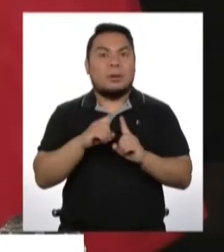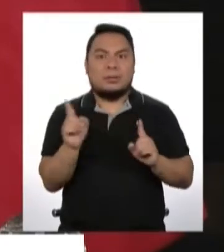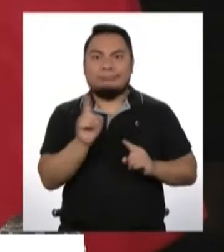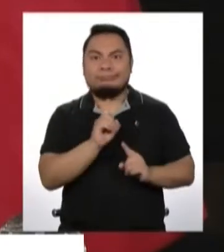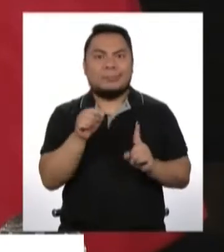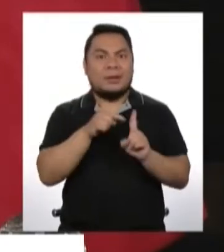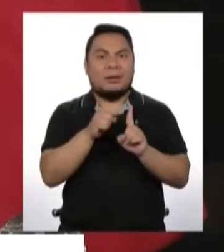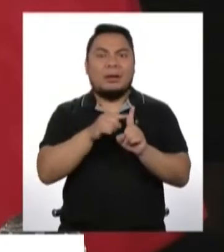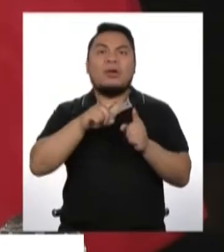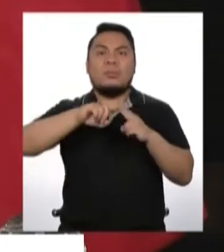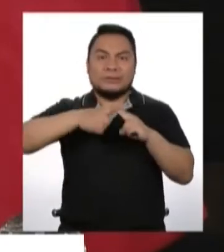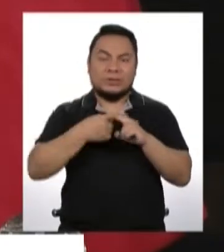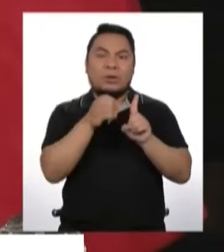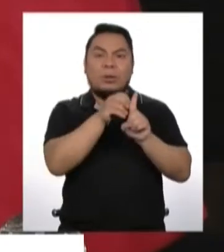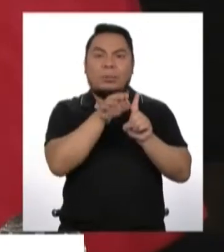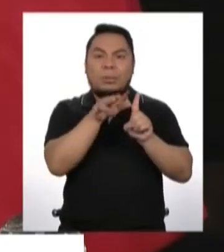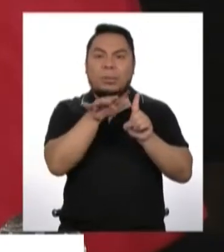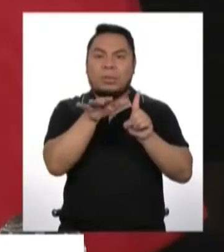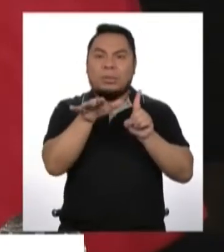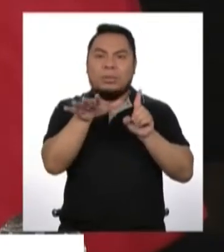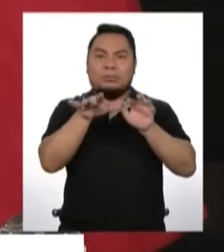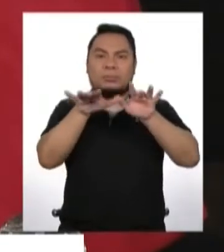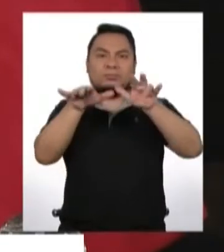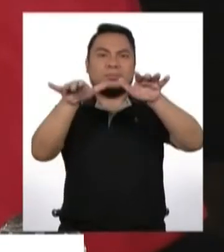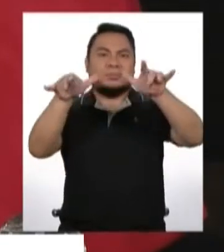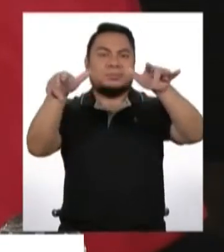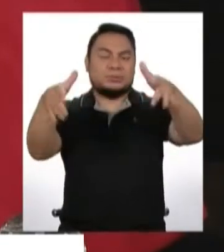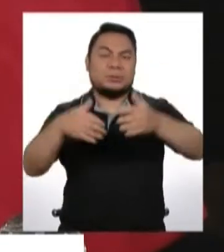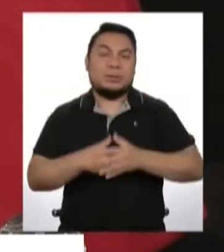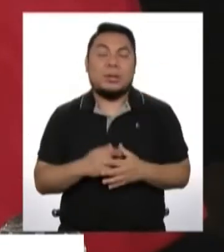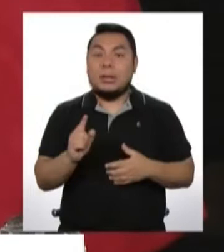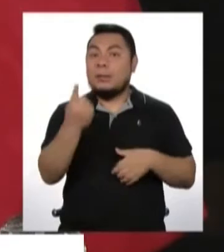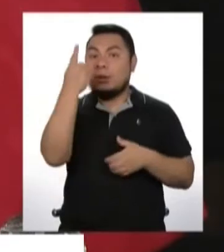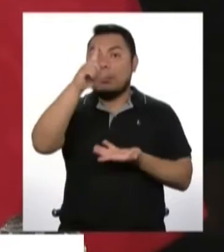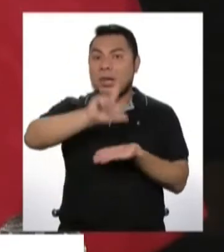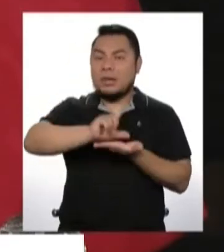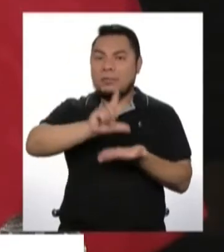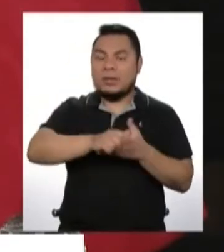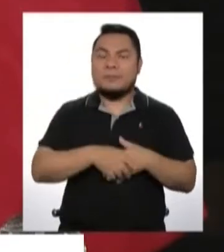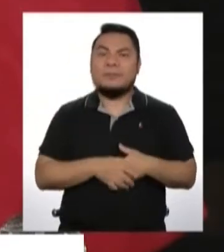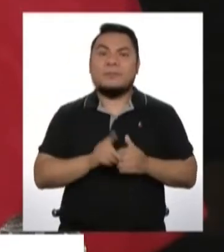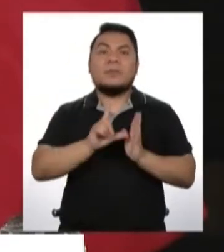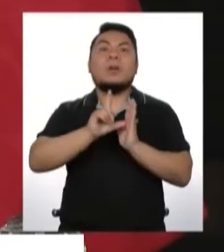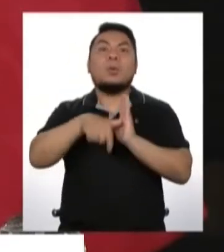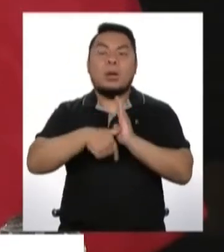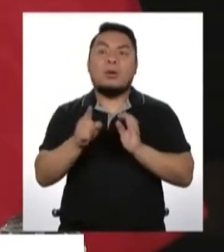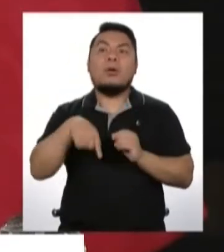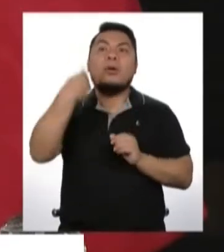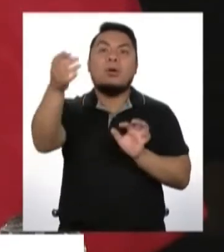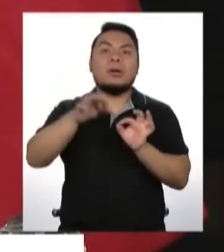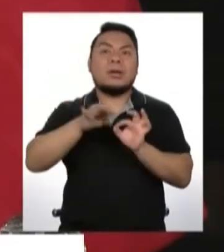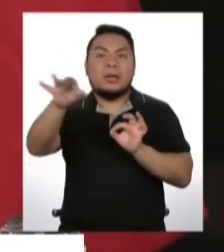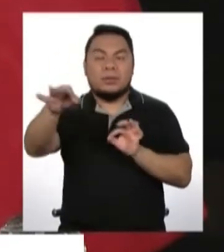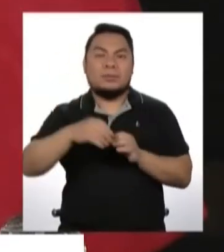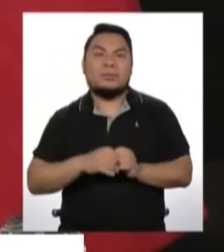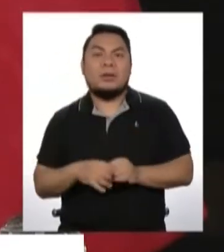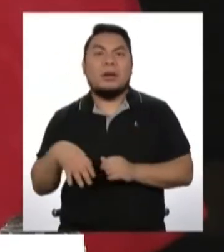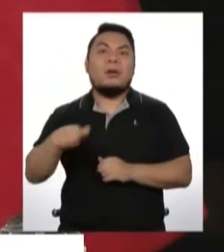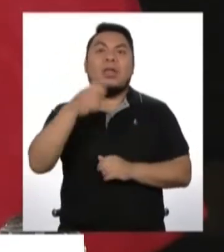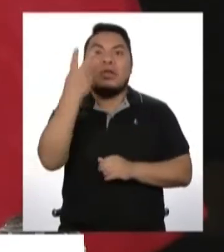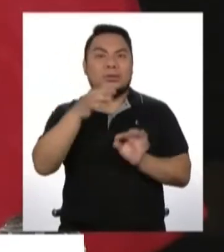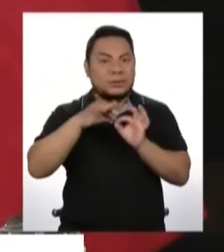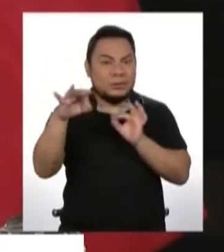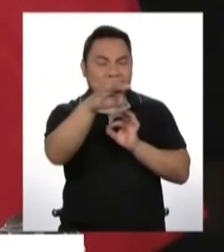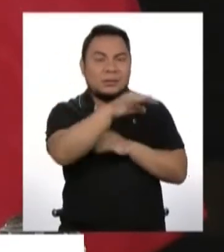expandirse esta enfermedad, primero en Lima, luego una región, luego otra, y